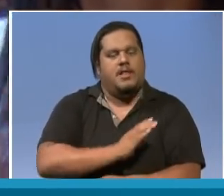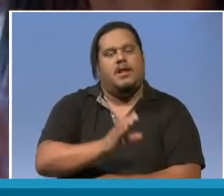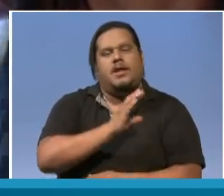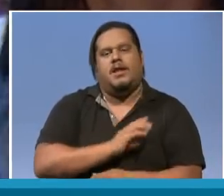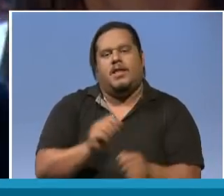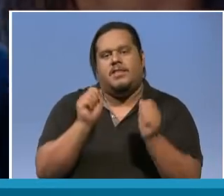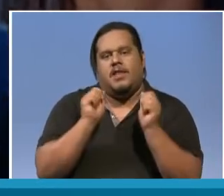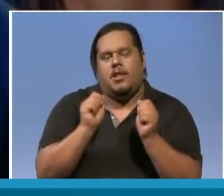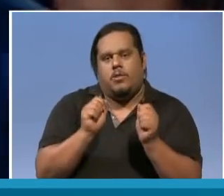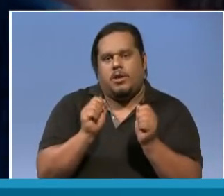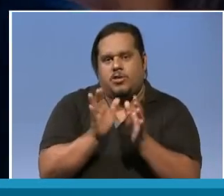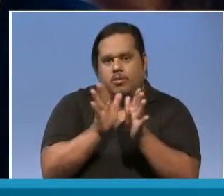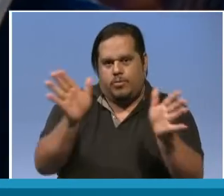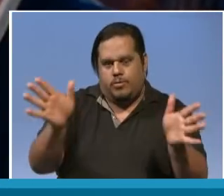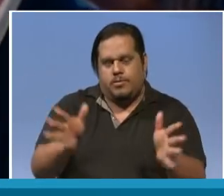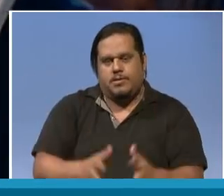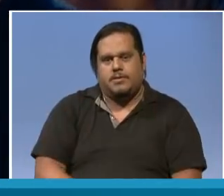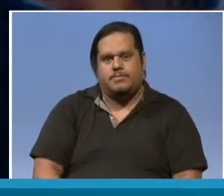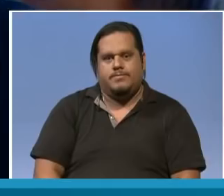educación pública.